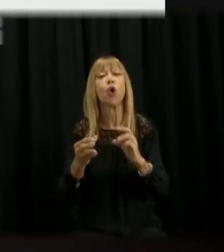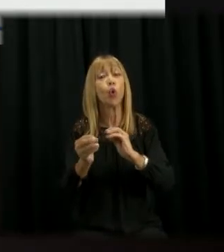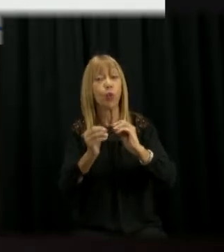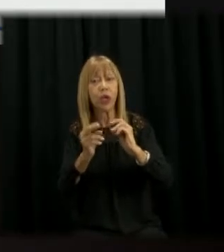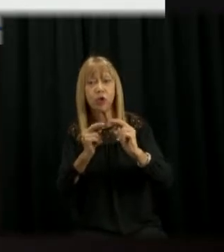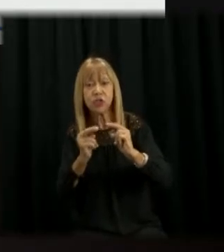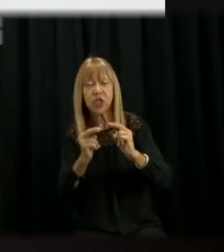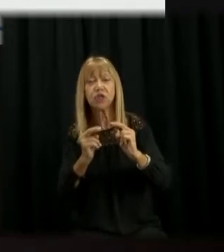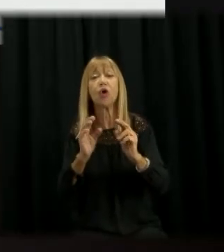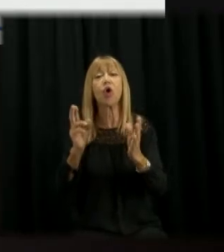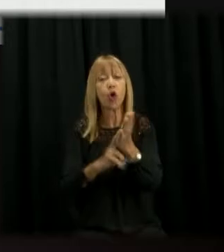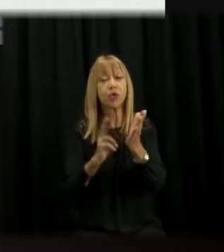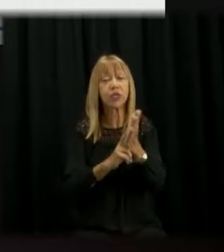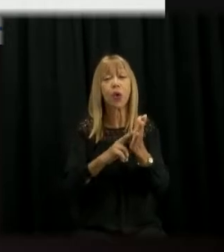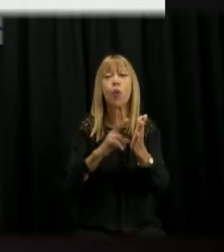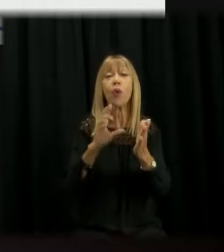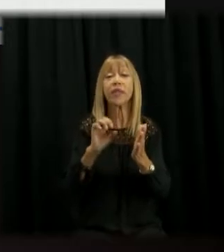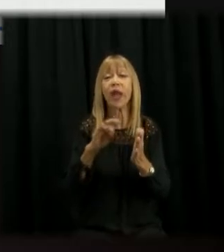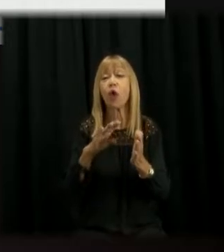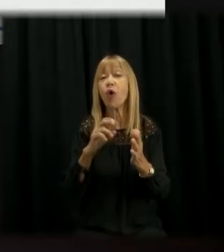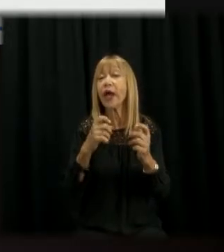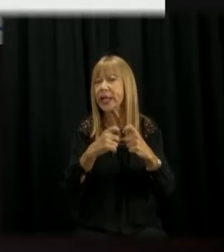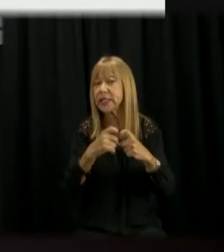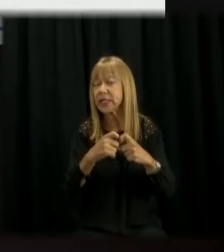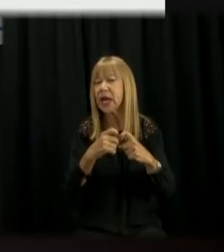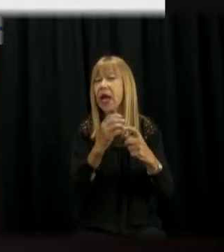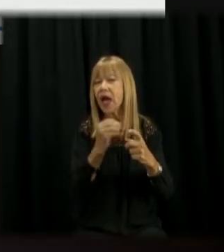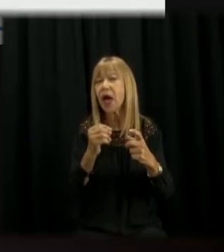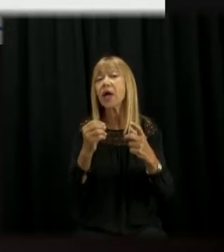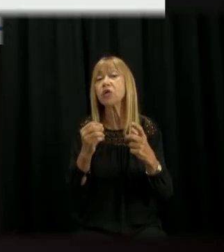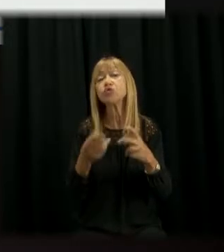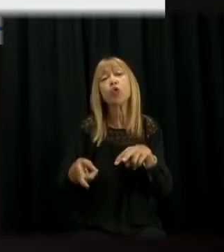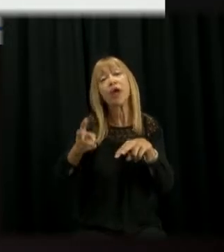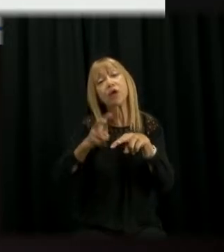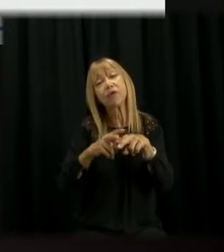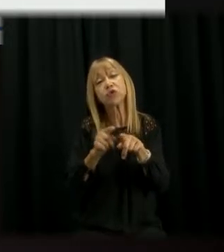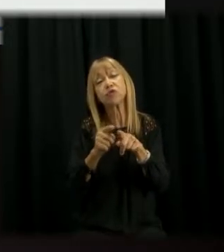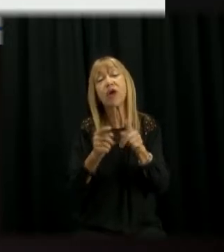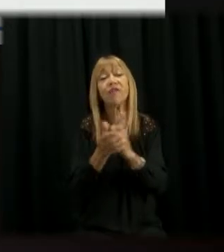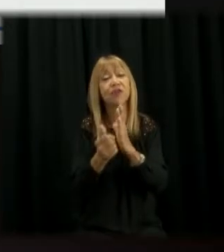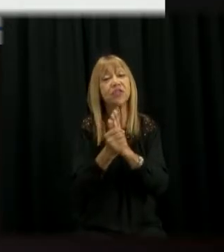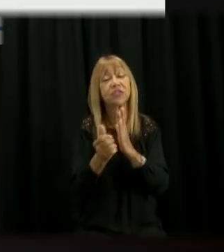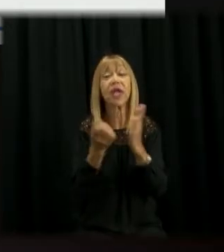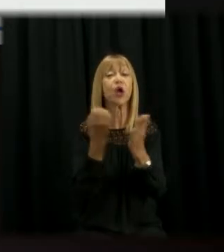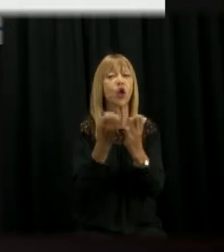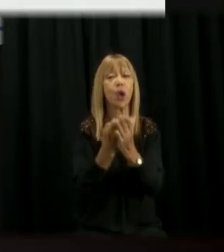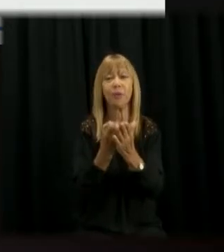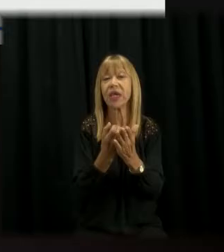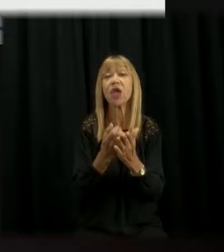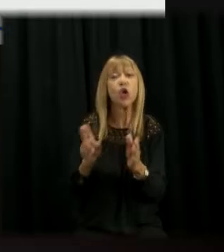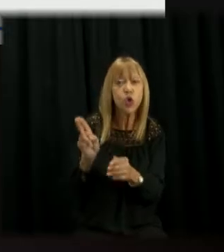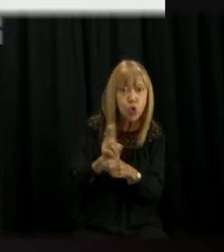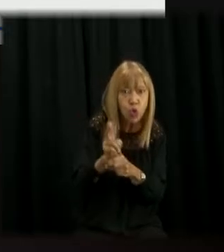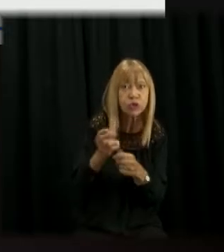la regularización de ecoeléctrica y mejoras en mantenimientos a la planta para ser más eficientes.